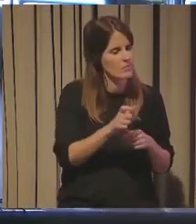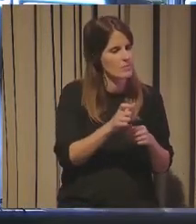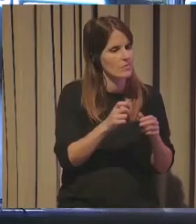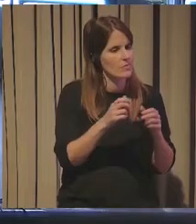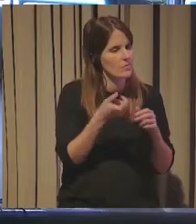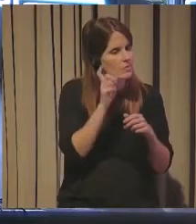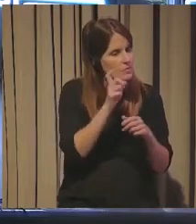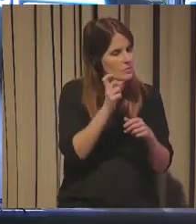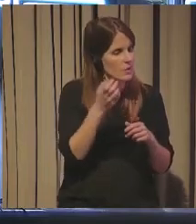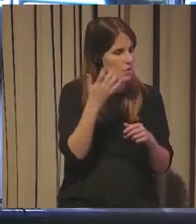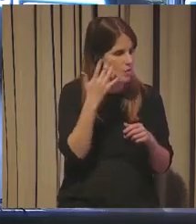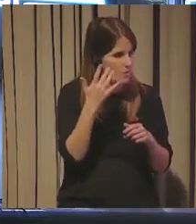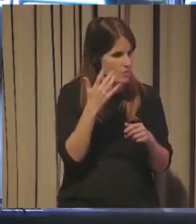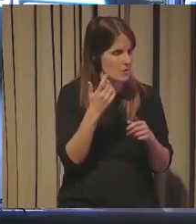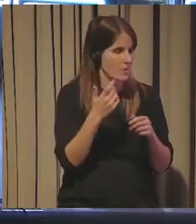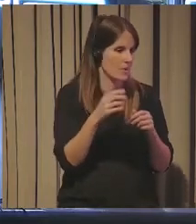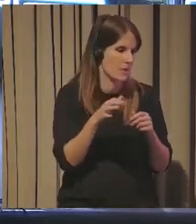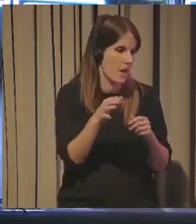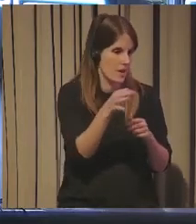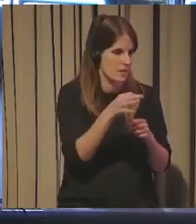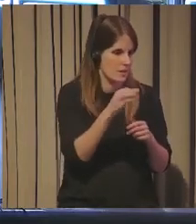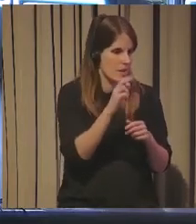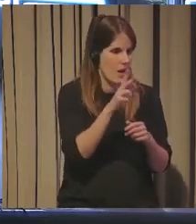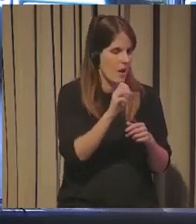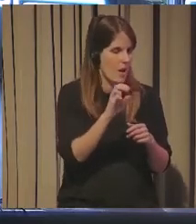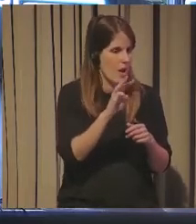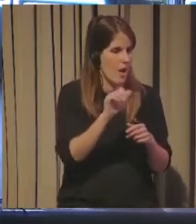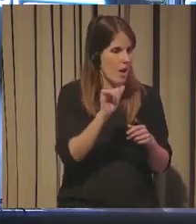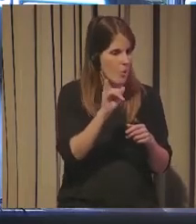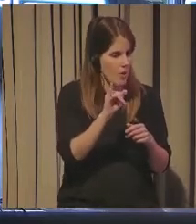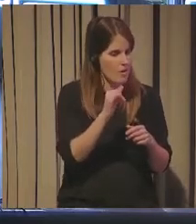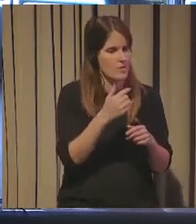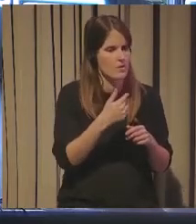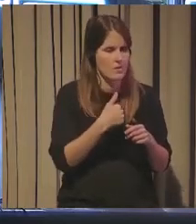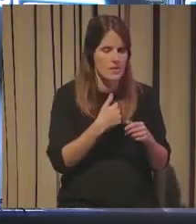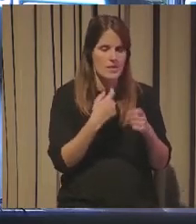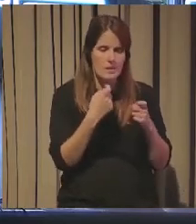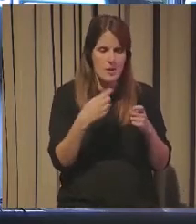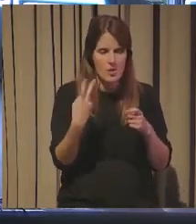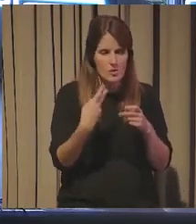de prospección dentro de las ciencias políticas, y Jim y yo siempre nos